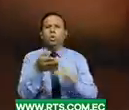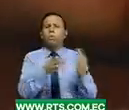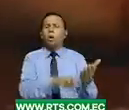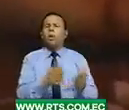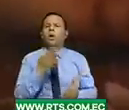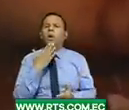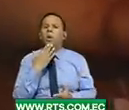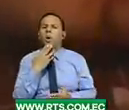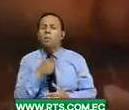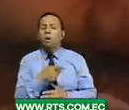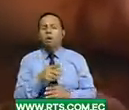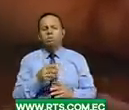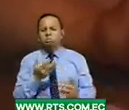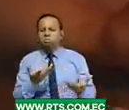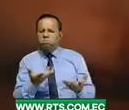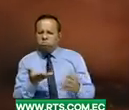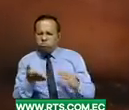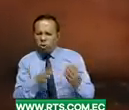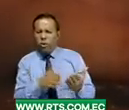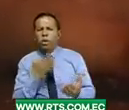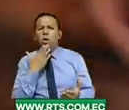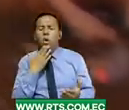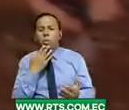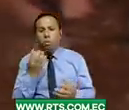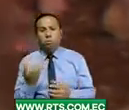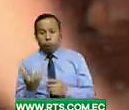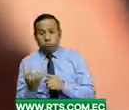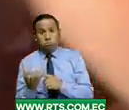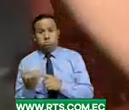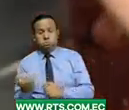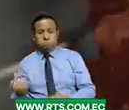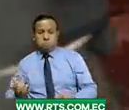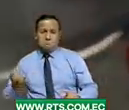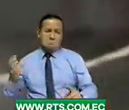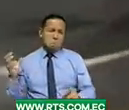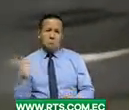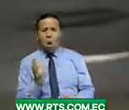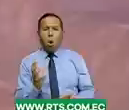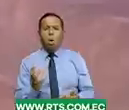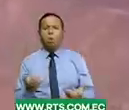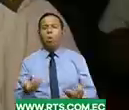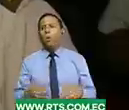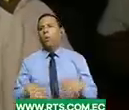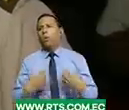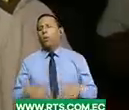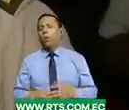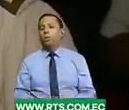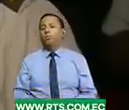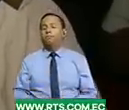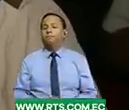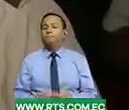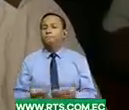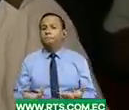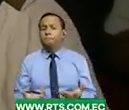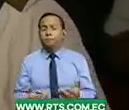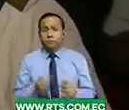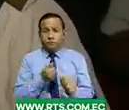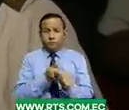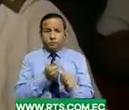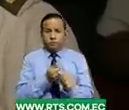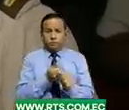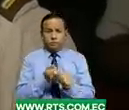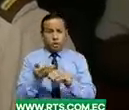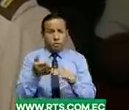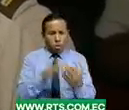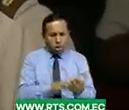ocasión, el arma mortal fue una piedra que agarraron en el camino. Igualmente, cerca del cadáver se encuentran